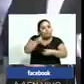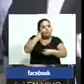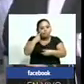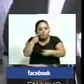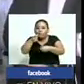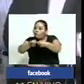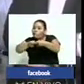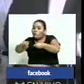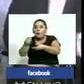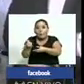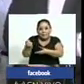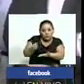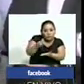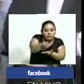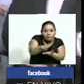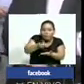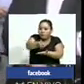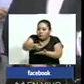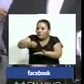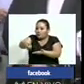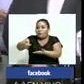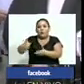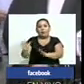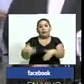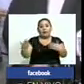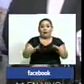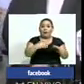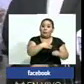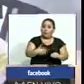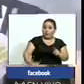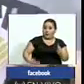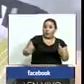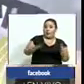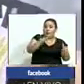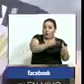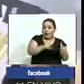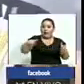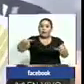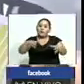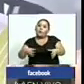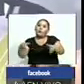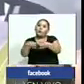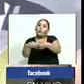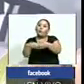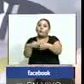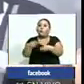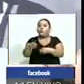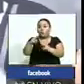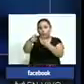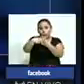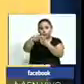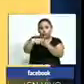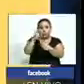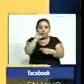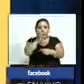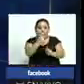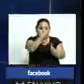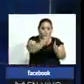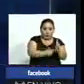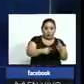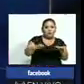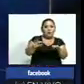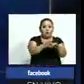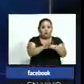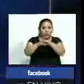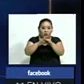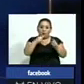la ejecución de los fondos que se le brindarán al Ejecutivo, propuesta del Tricolor, y que estaría conformado por un coordinador designado